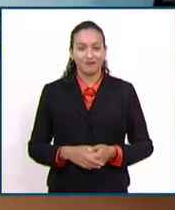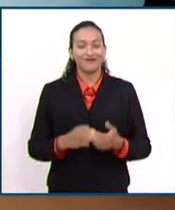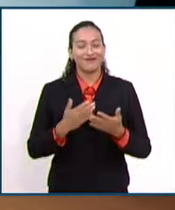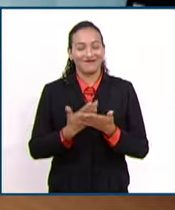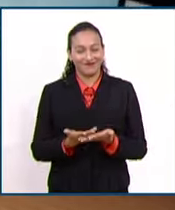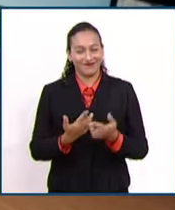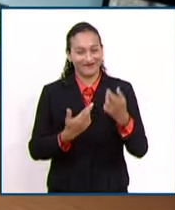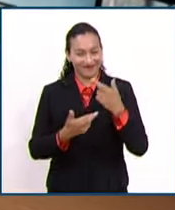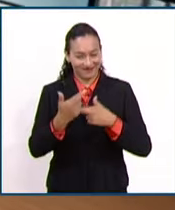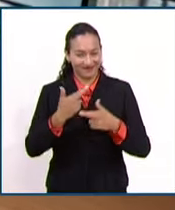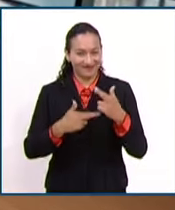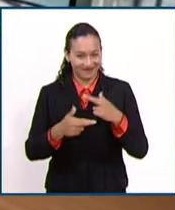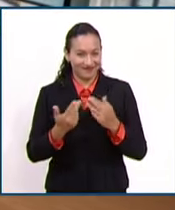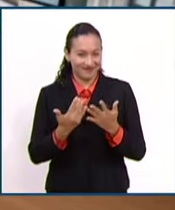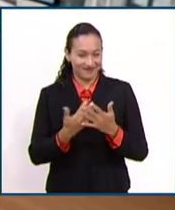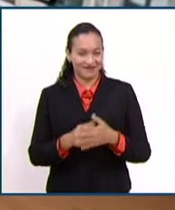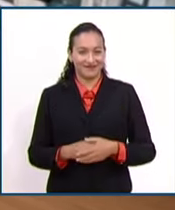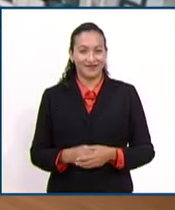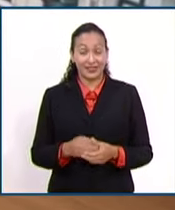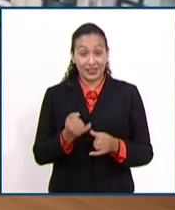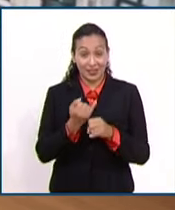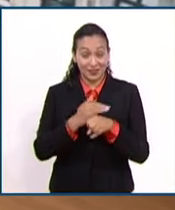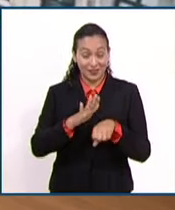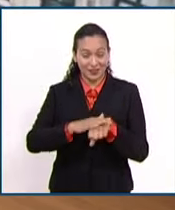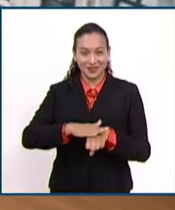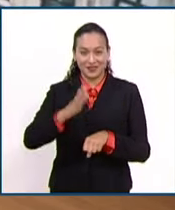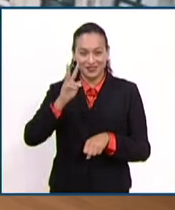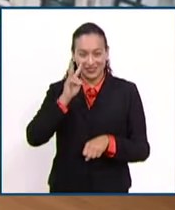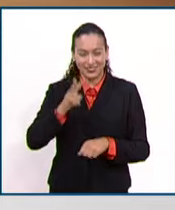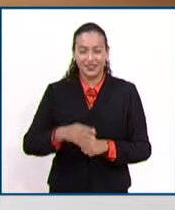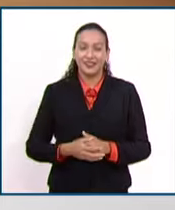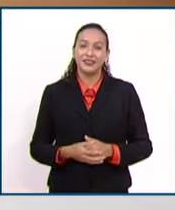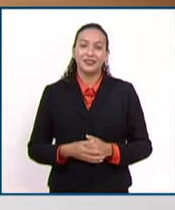Hacemos una breve pausa, pero continuamos con más en Semanario Judicial.